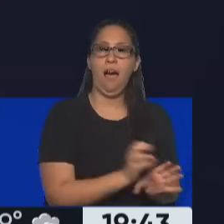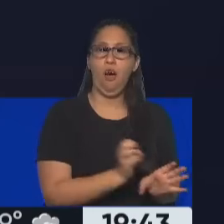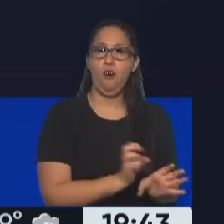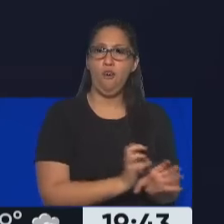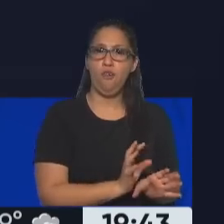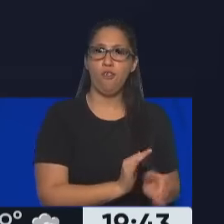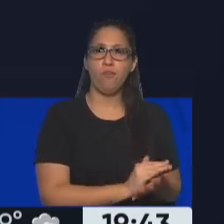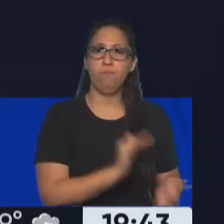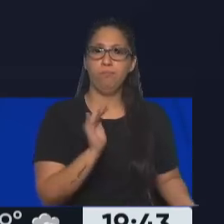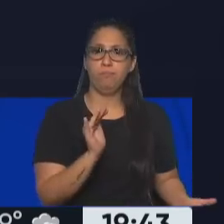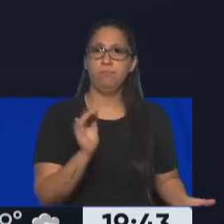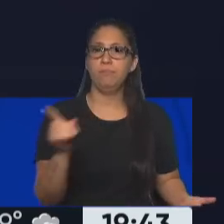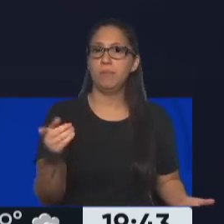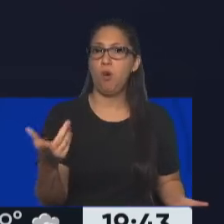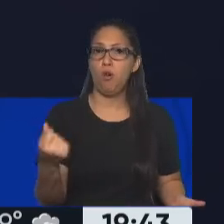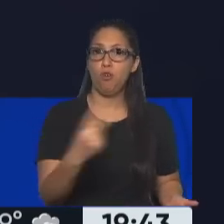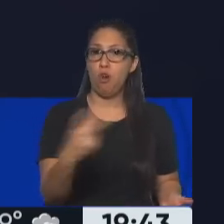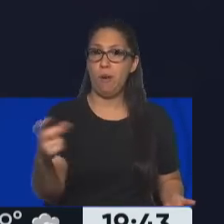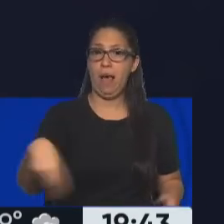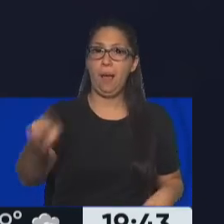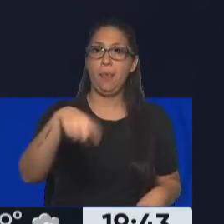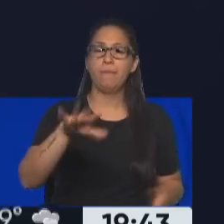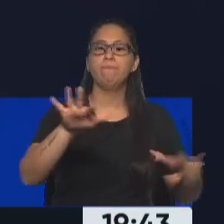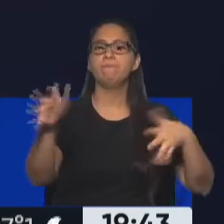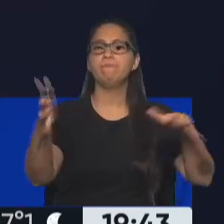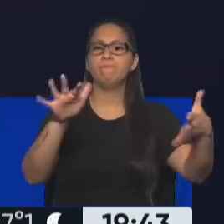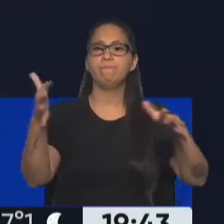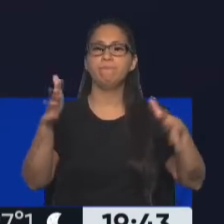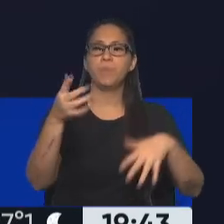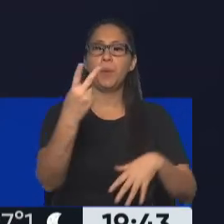se cobraba en mano, de unos